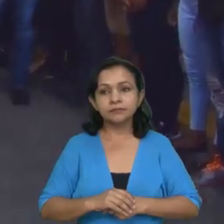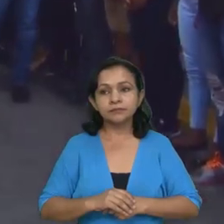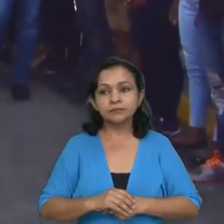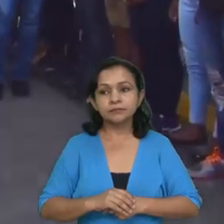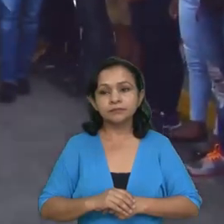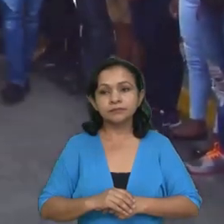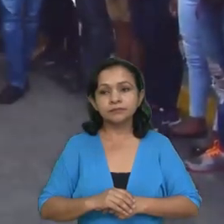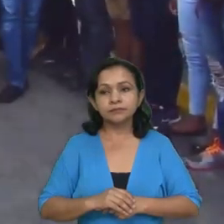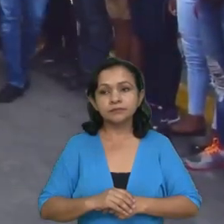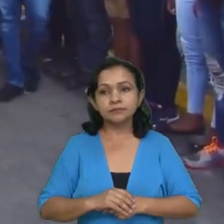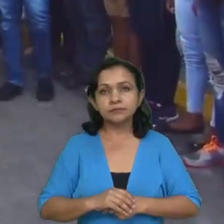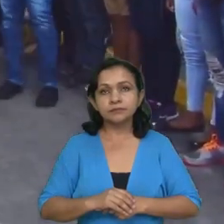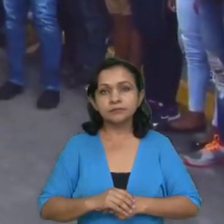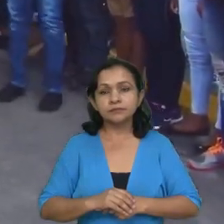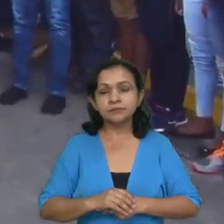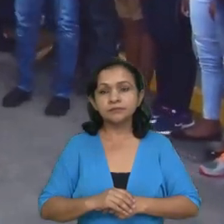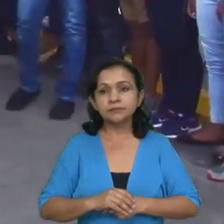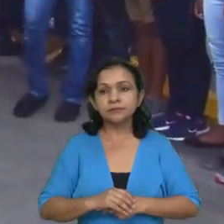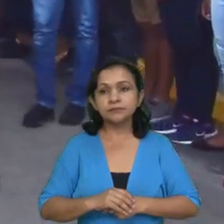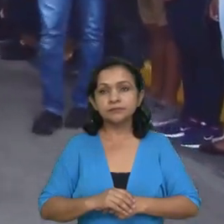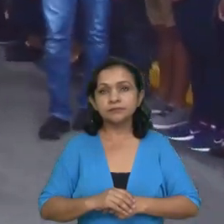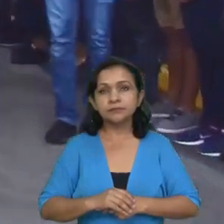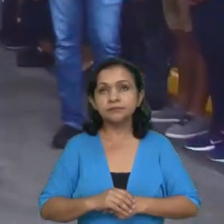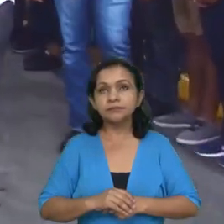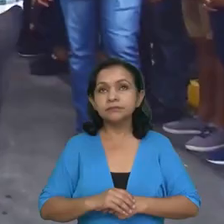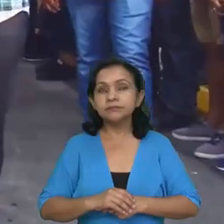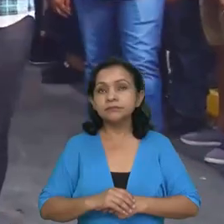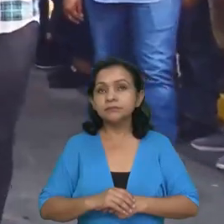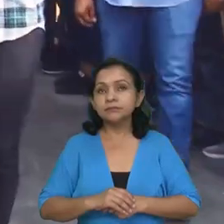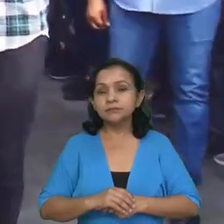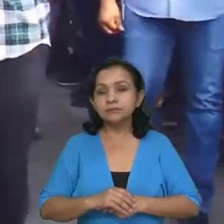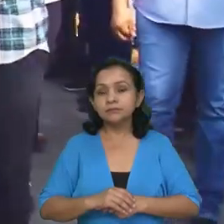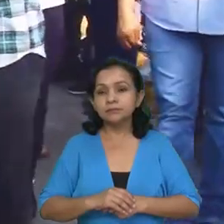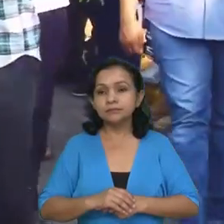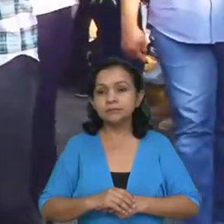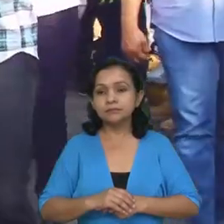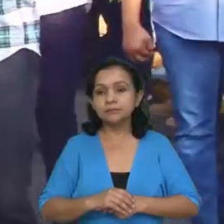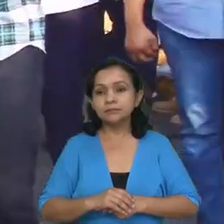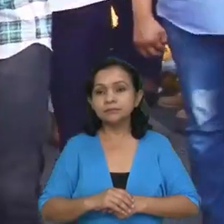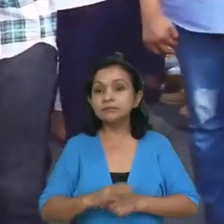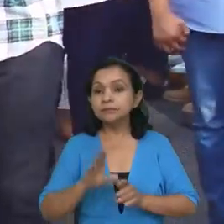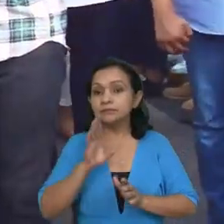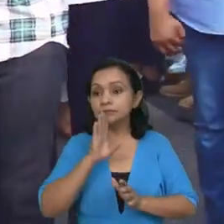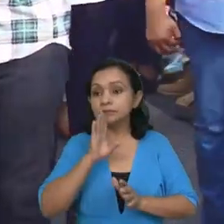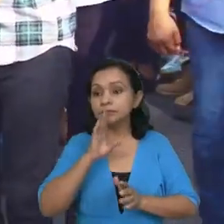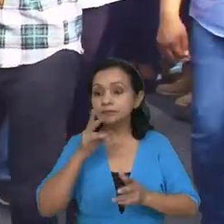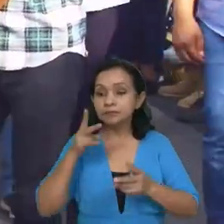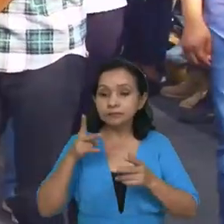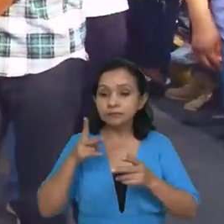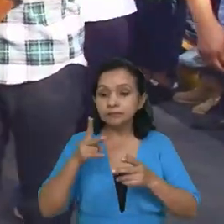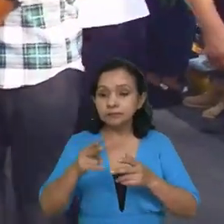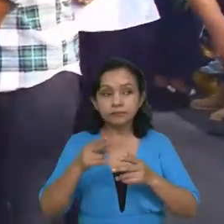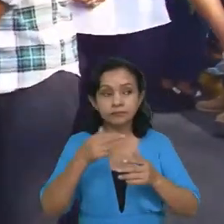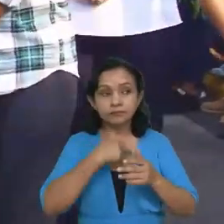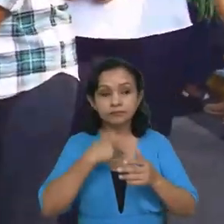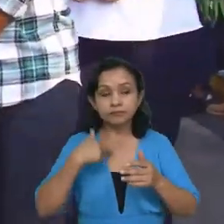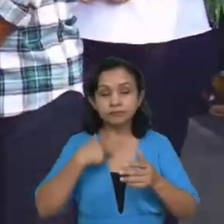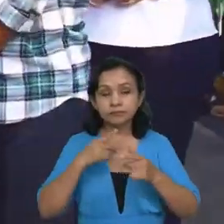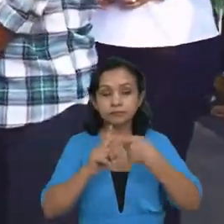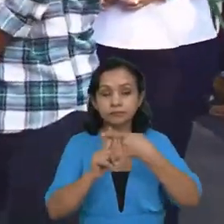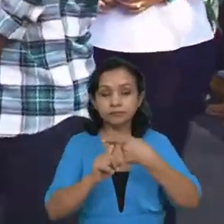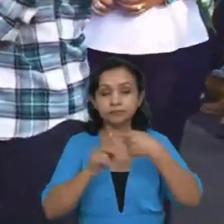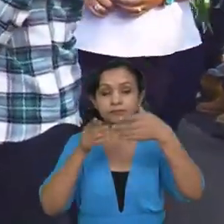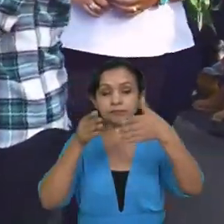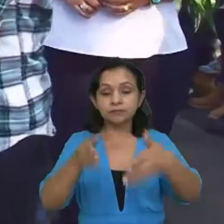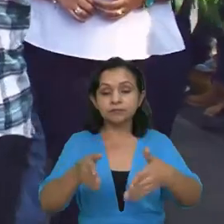con este homenaje que se rindió en este lugar se inaugura oficialmente este cementerio de la